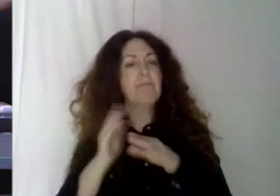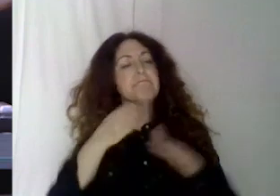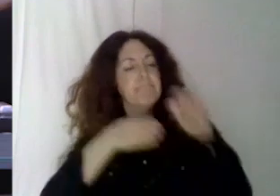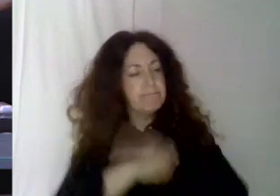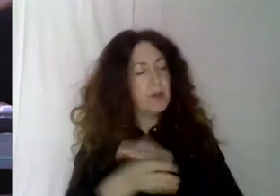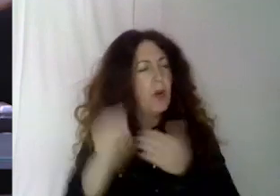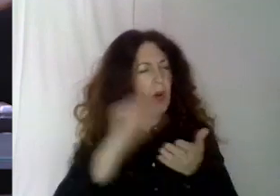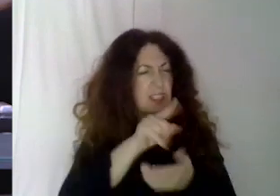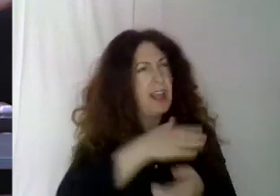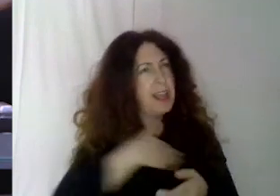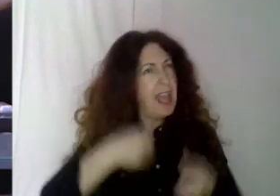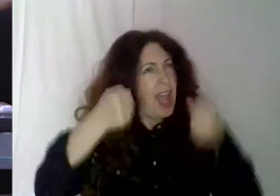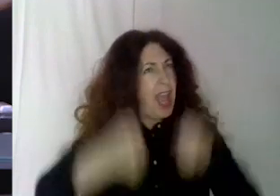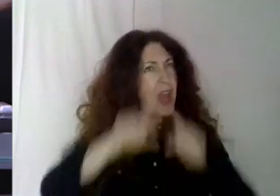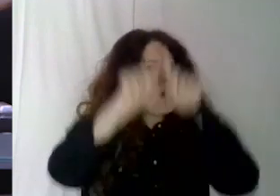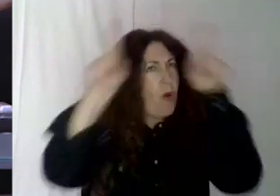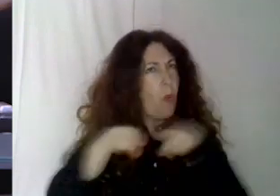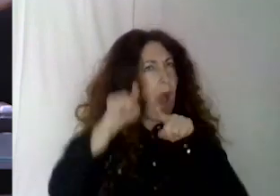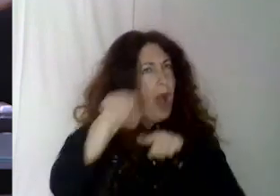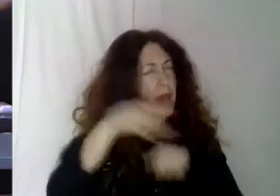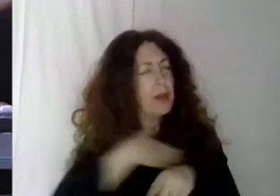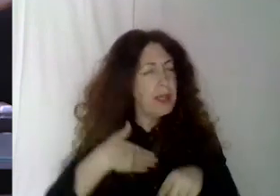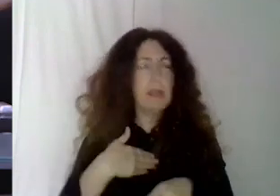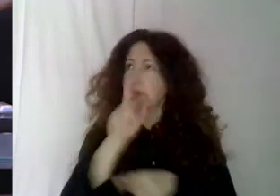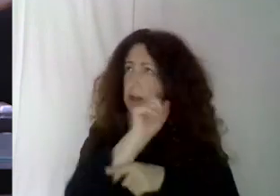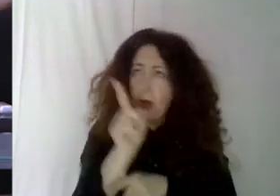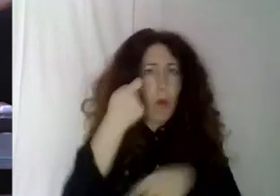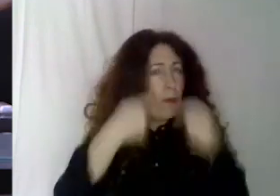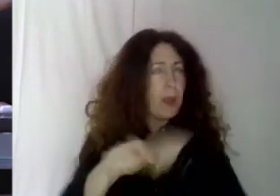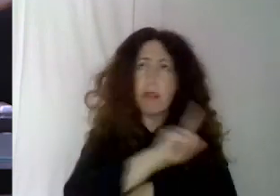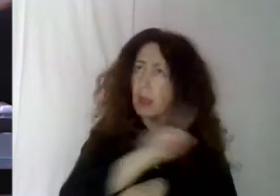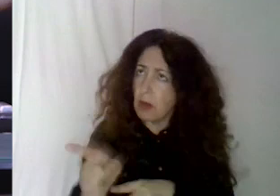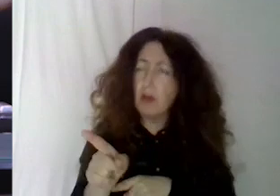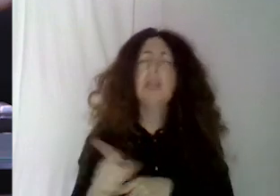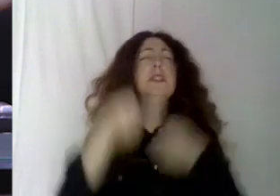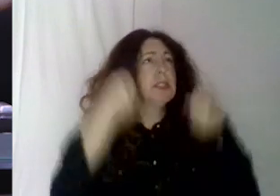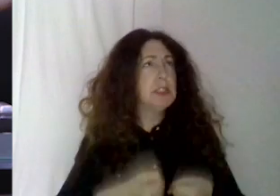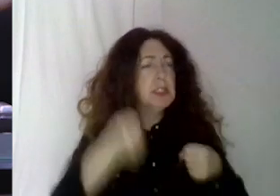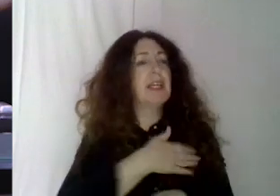vendo, te lo regalo. No. Y entonces ese cuadro, lo digo porque ese cuadro para Diamonte tan